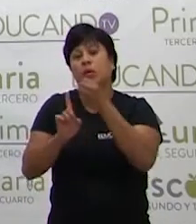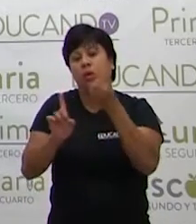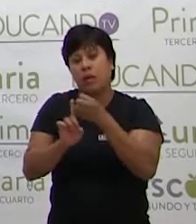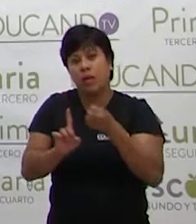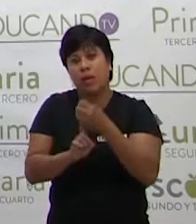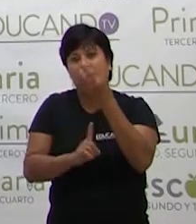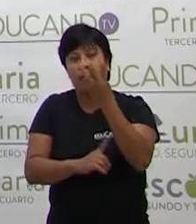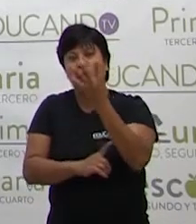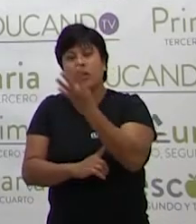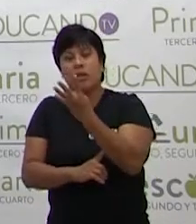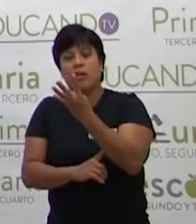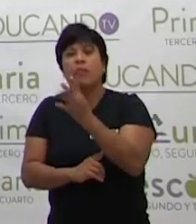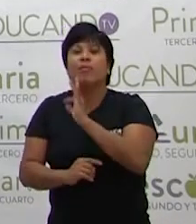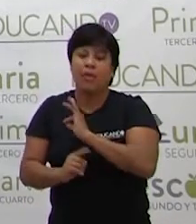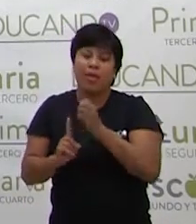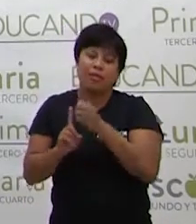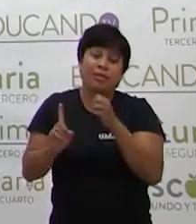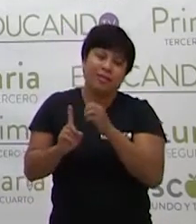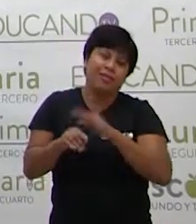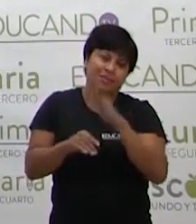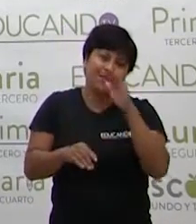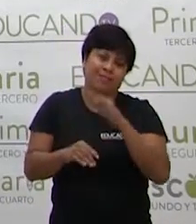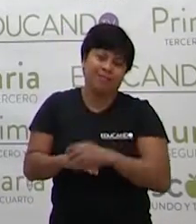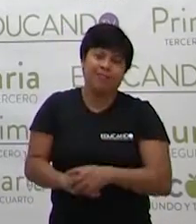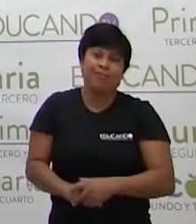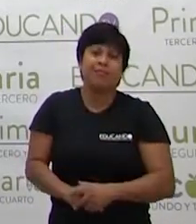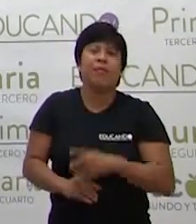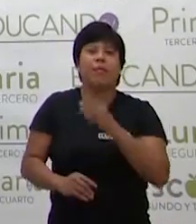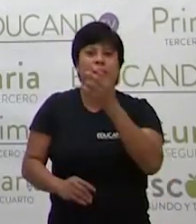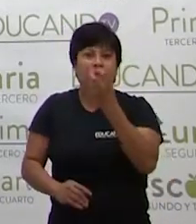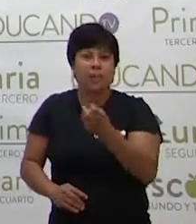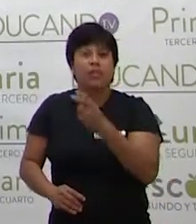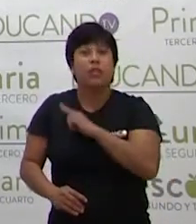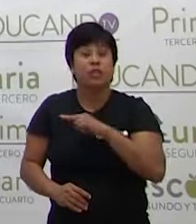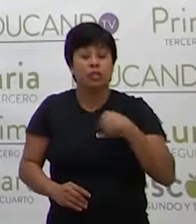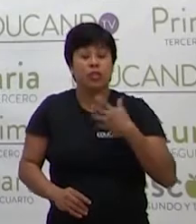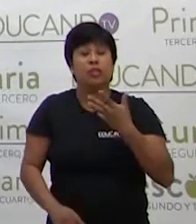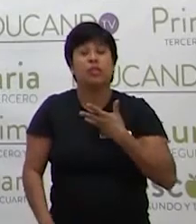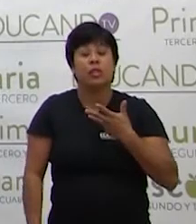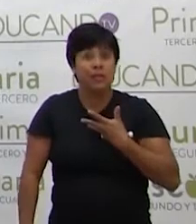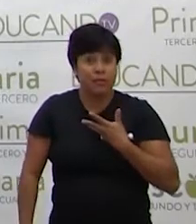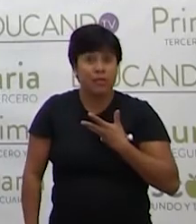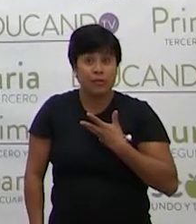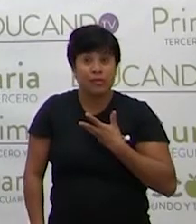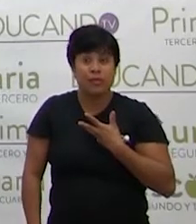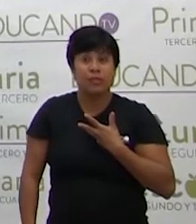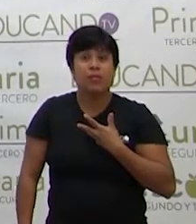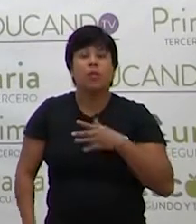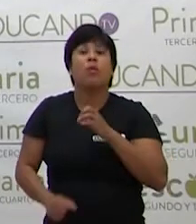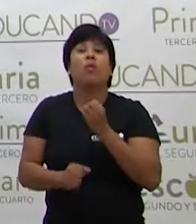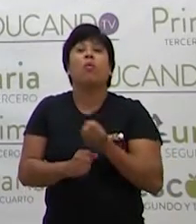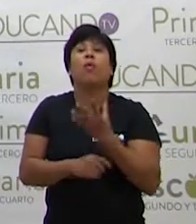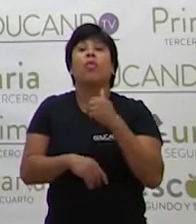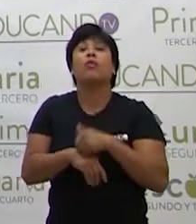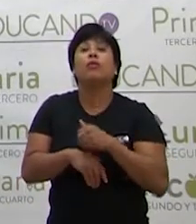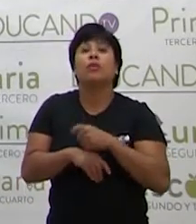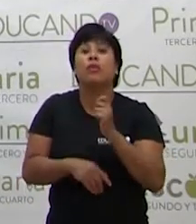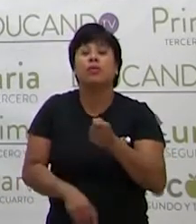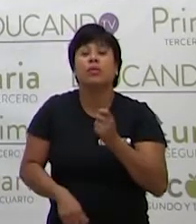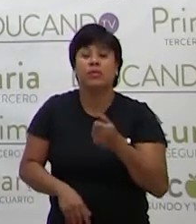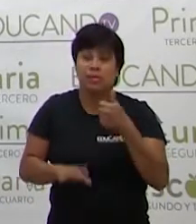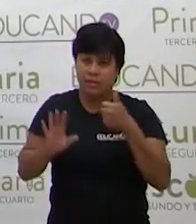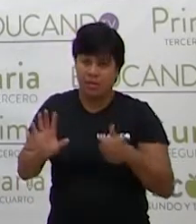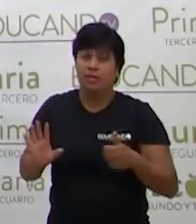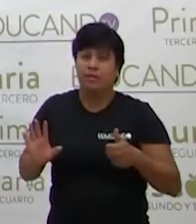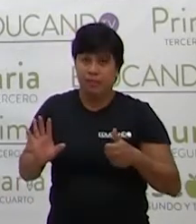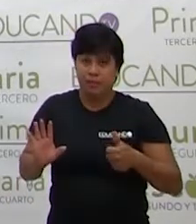3, 4, puedes ordenar más. ¿Sí? Entonces tenemos aquí, ¿cuántos números son? Son